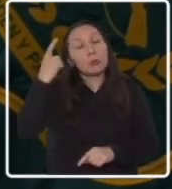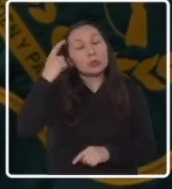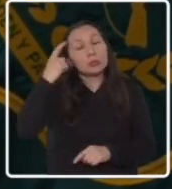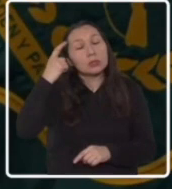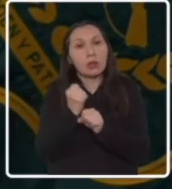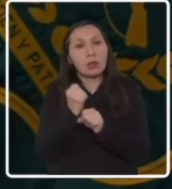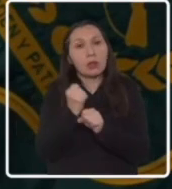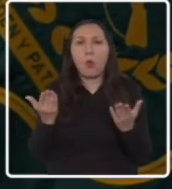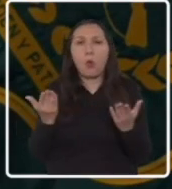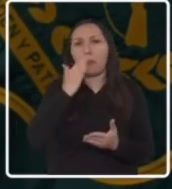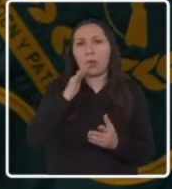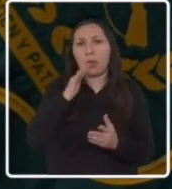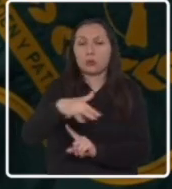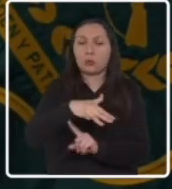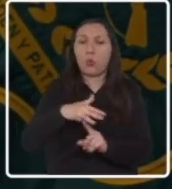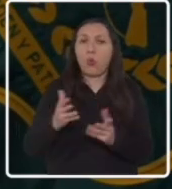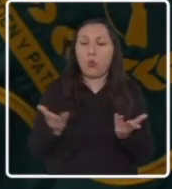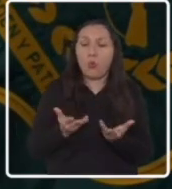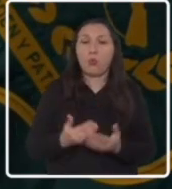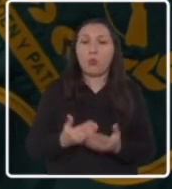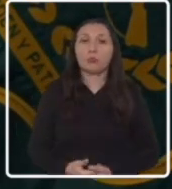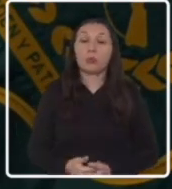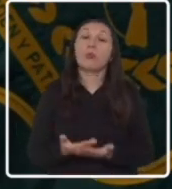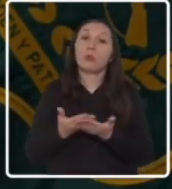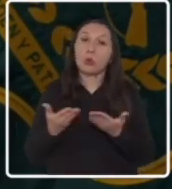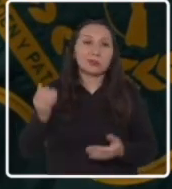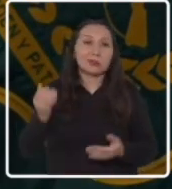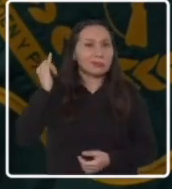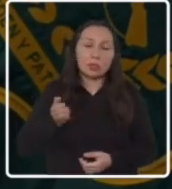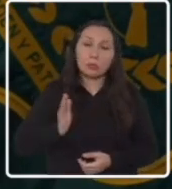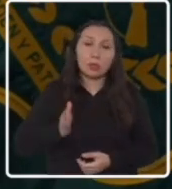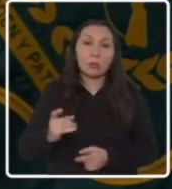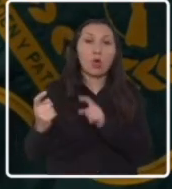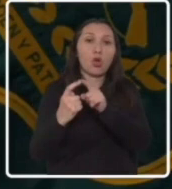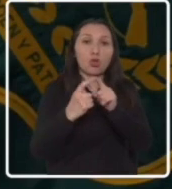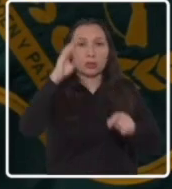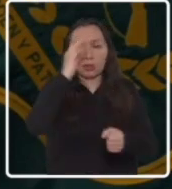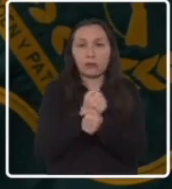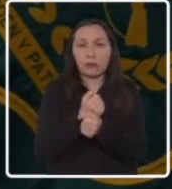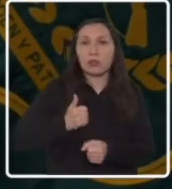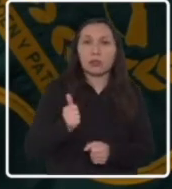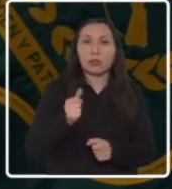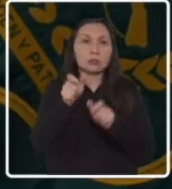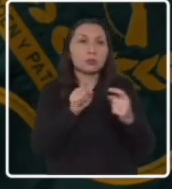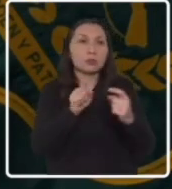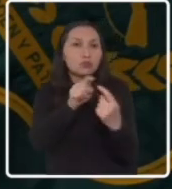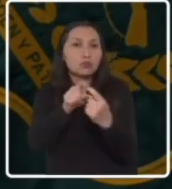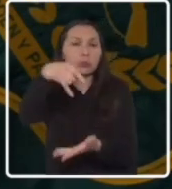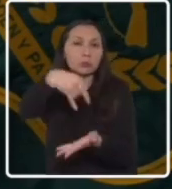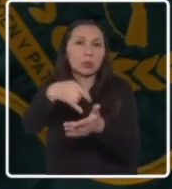trabajando en cómo mejoramos esta situación. Y por eso estamos en permanente contacto con nuestras policías, con los parlamentarios,